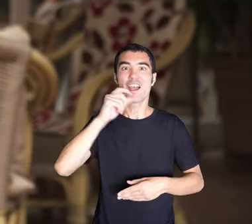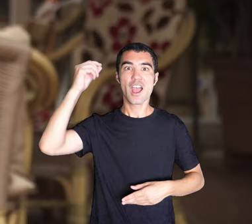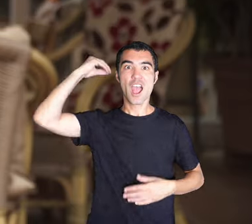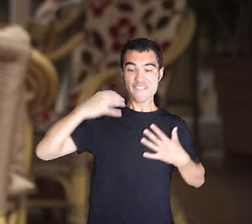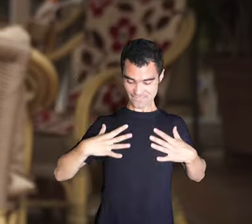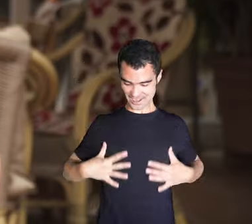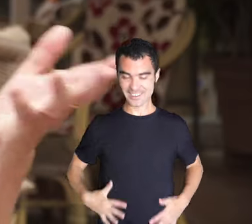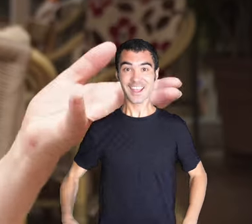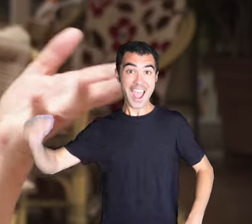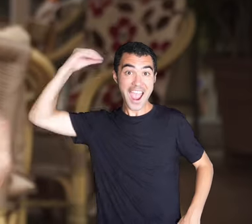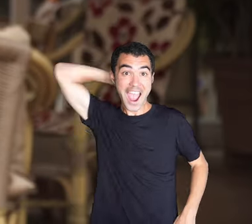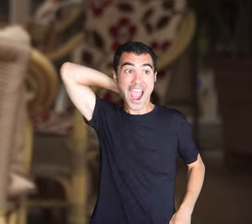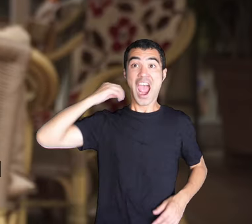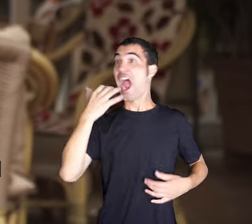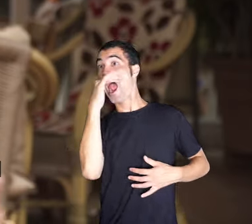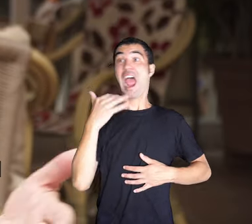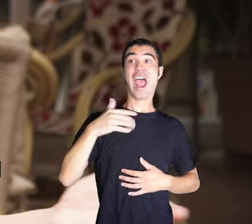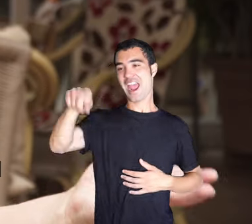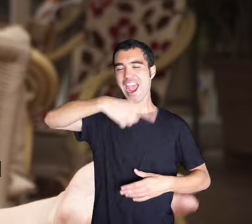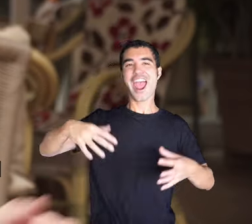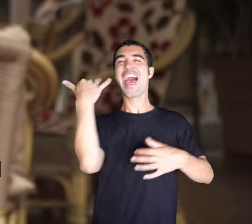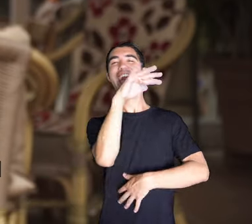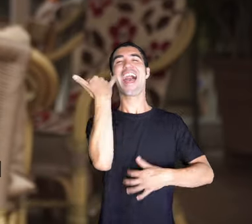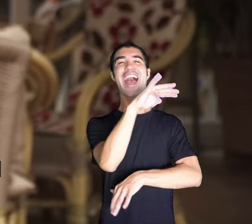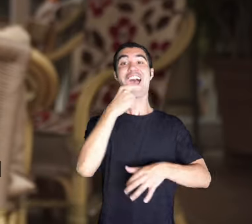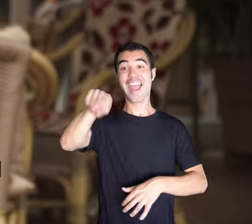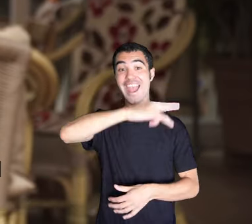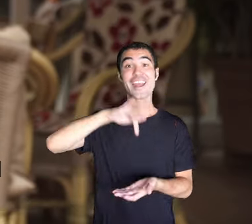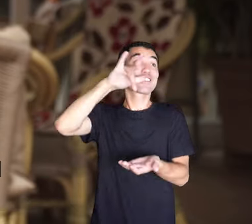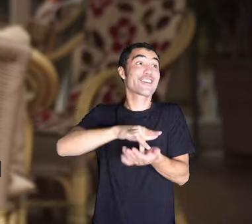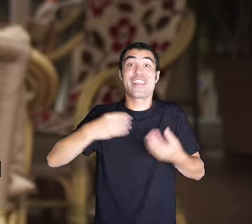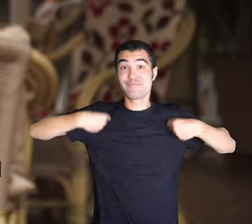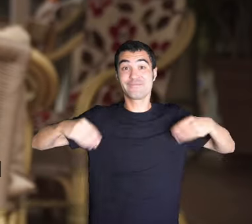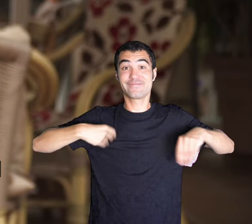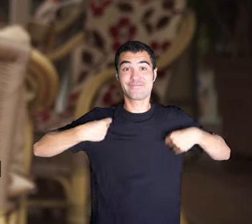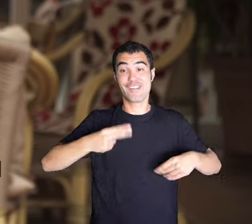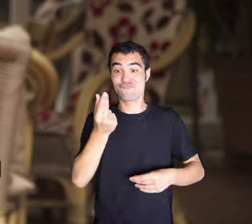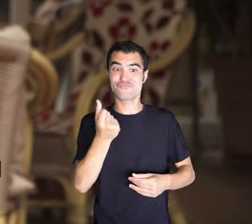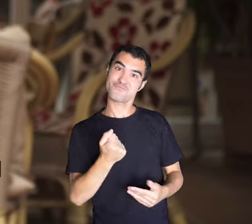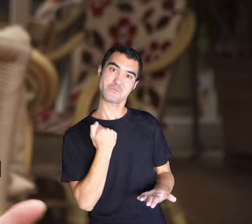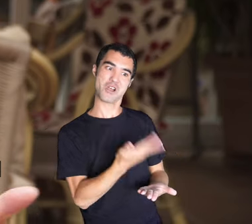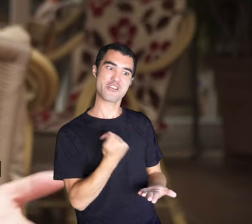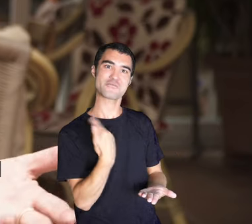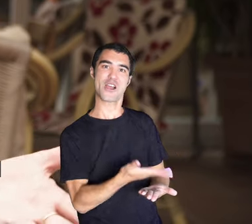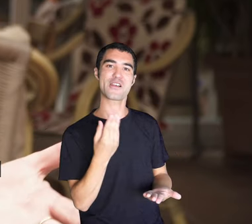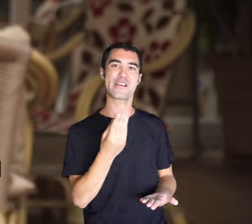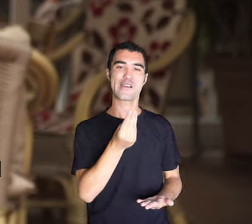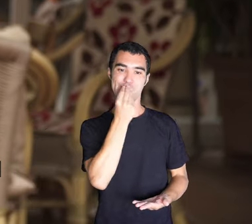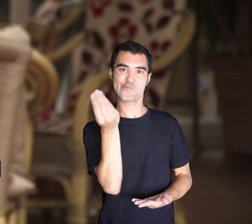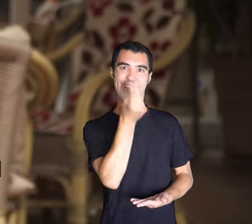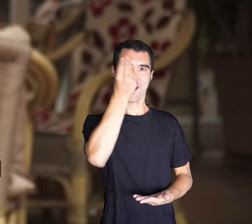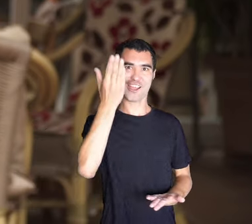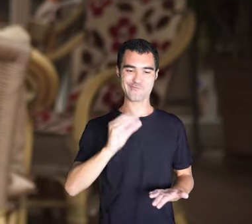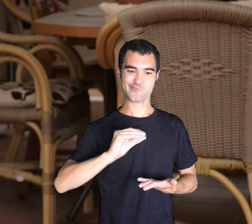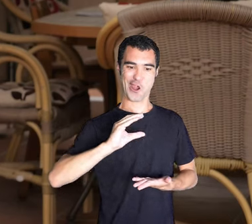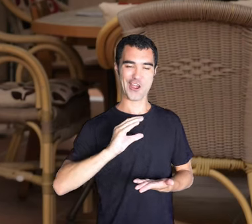dentro de mi vestido para hacer reír la gente. Y la gente, cuando lo pasa bien, da una propina más